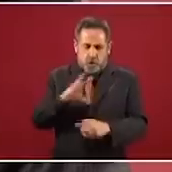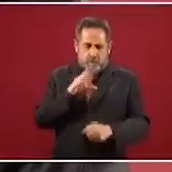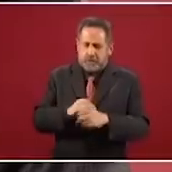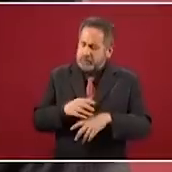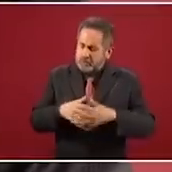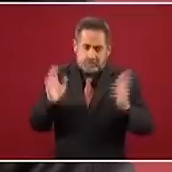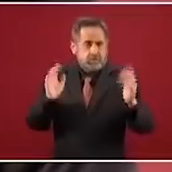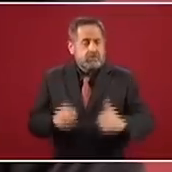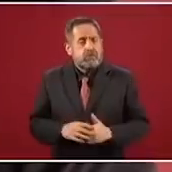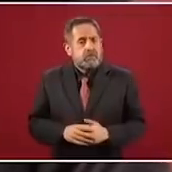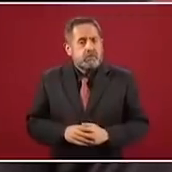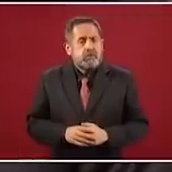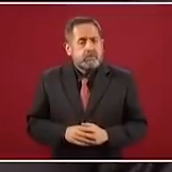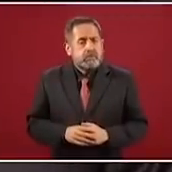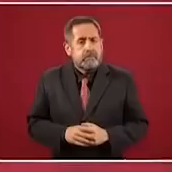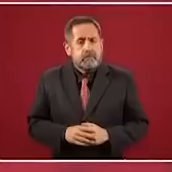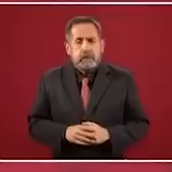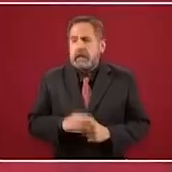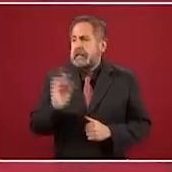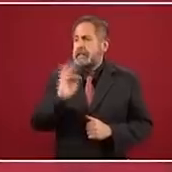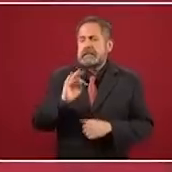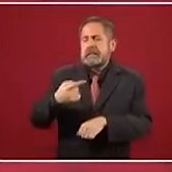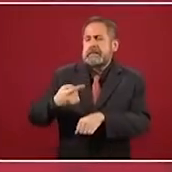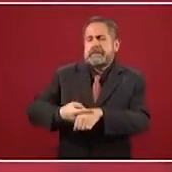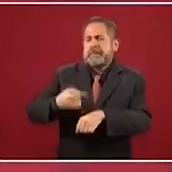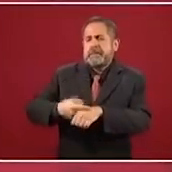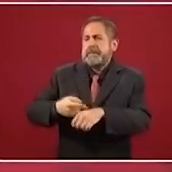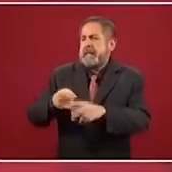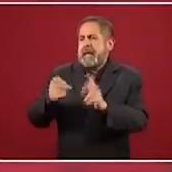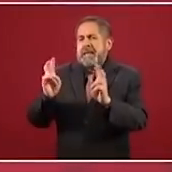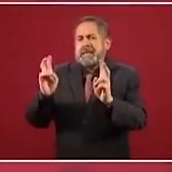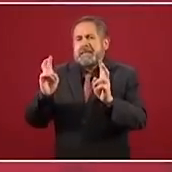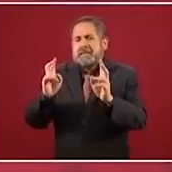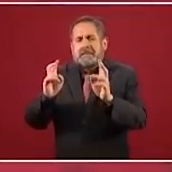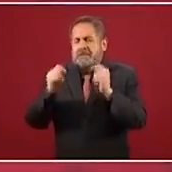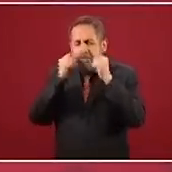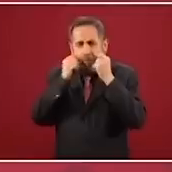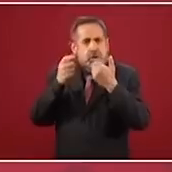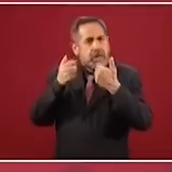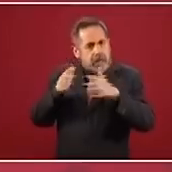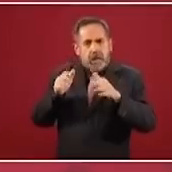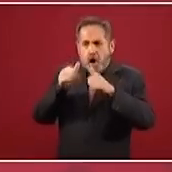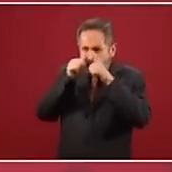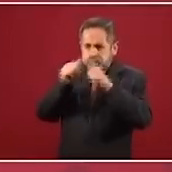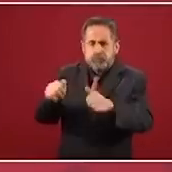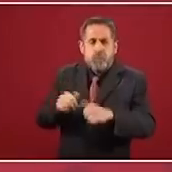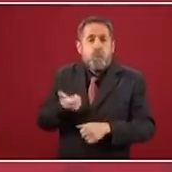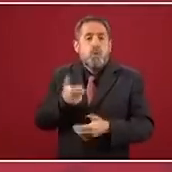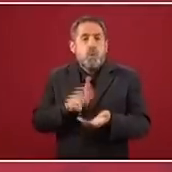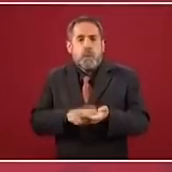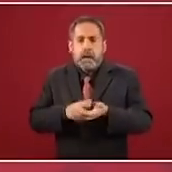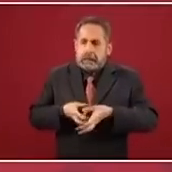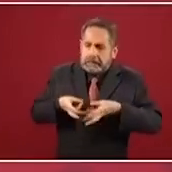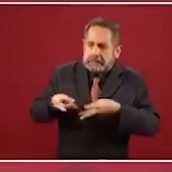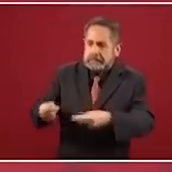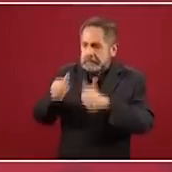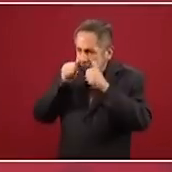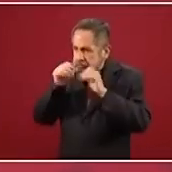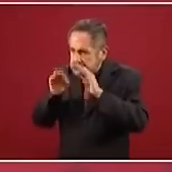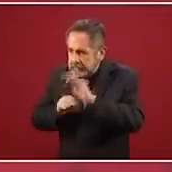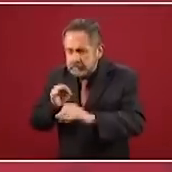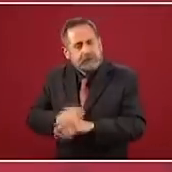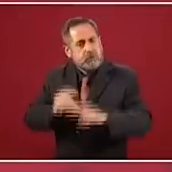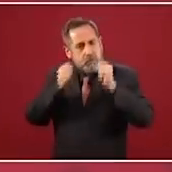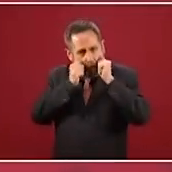Trátese de la enfermedad de que se trate, cueste lo que cueste.